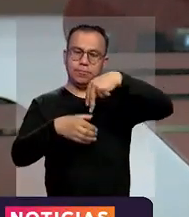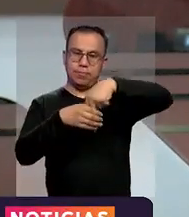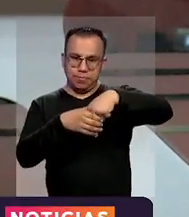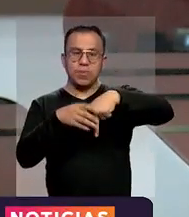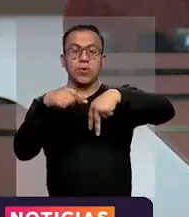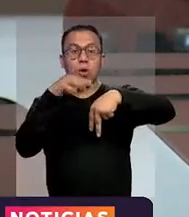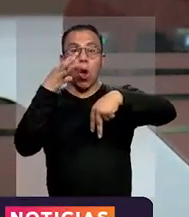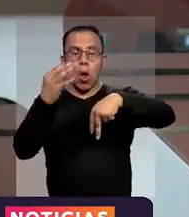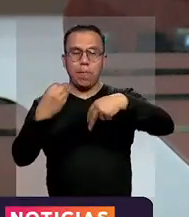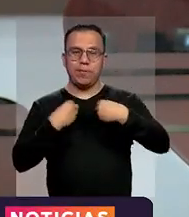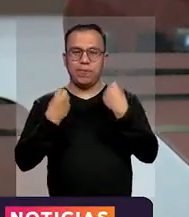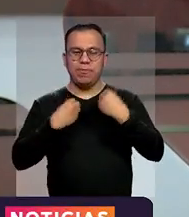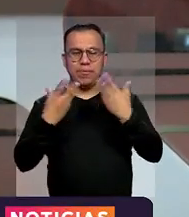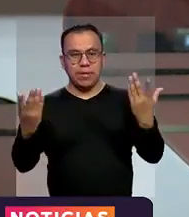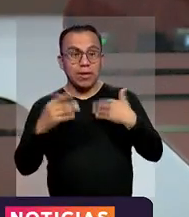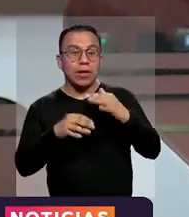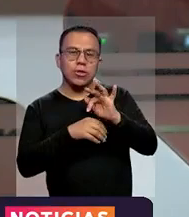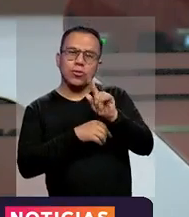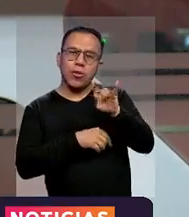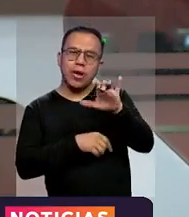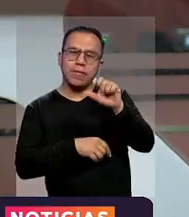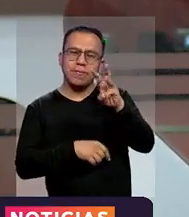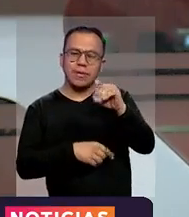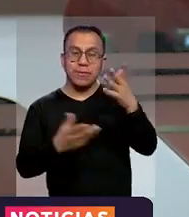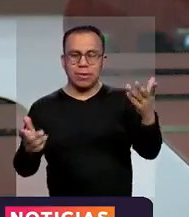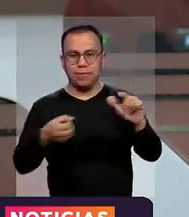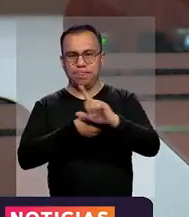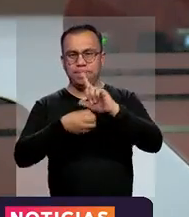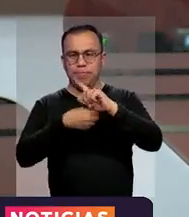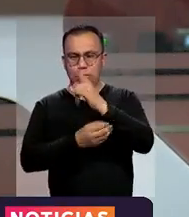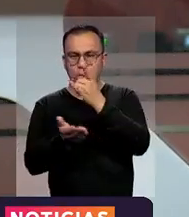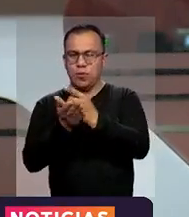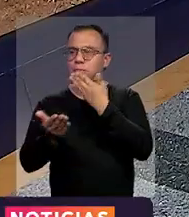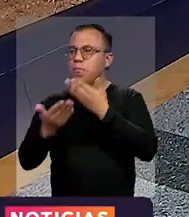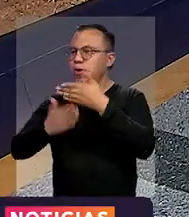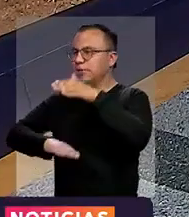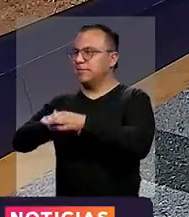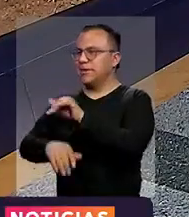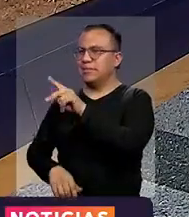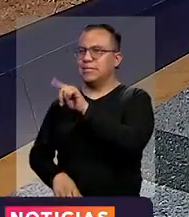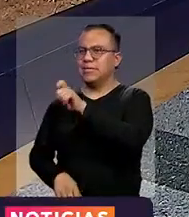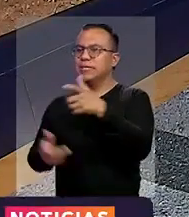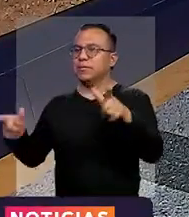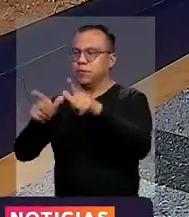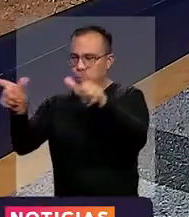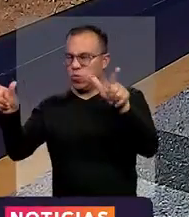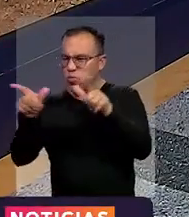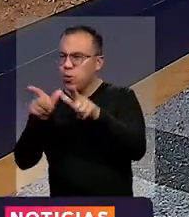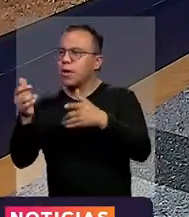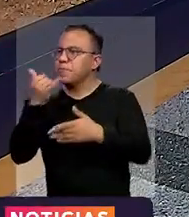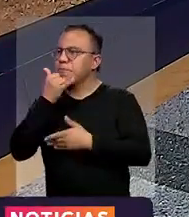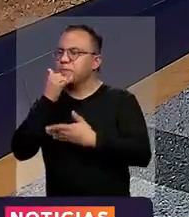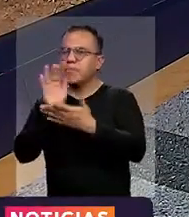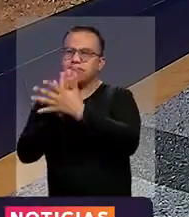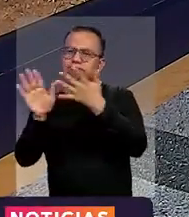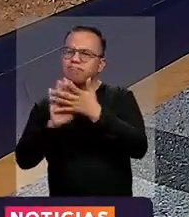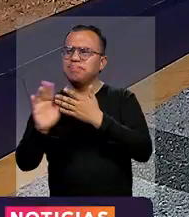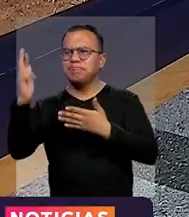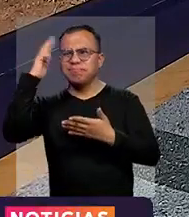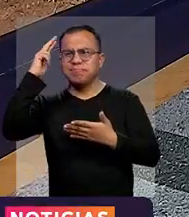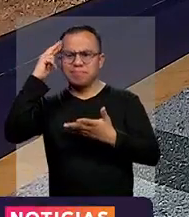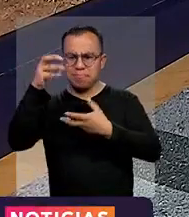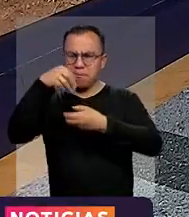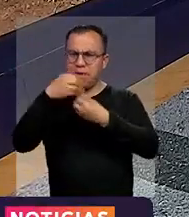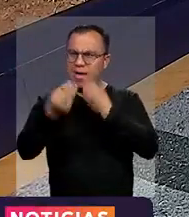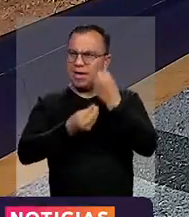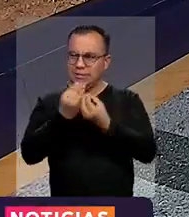ciudadano vive en el sector de Tocaimita, en la localidad de Usme. Andrés Zapata, muy buenas tardes. Usted se encuentra en este lugar. ¿Qué otras razones tuvo este hombre